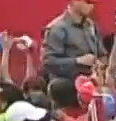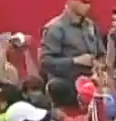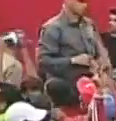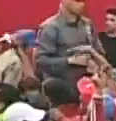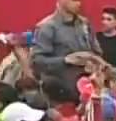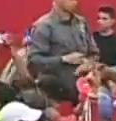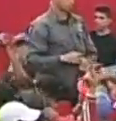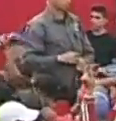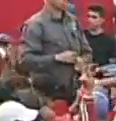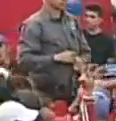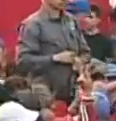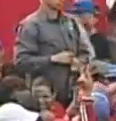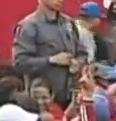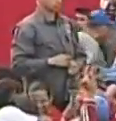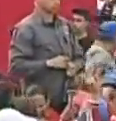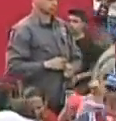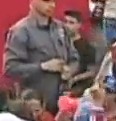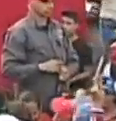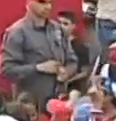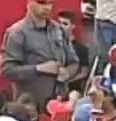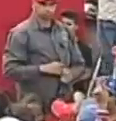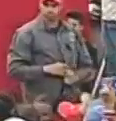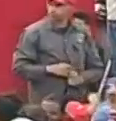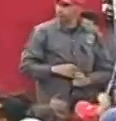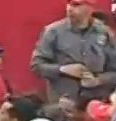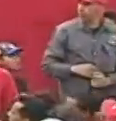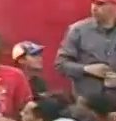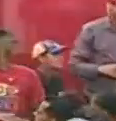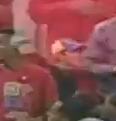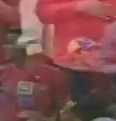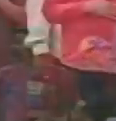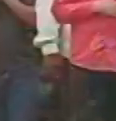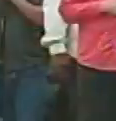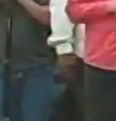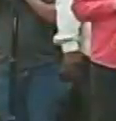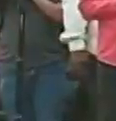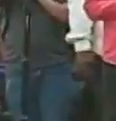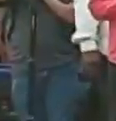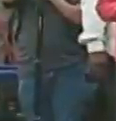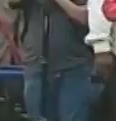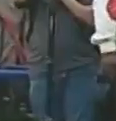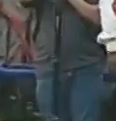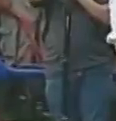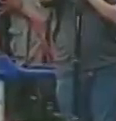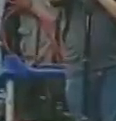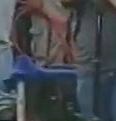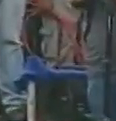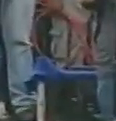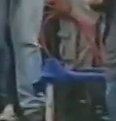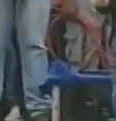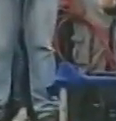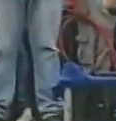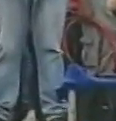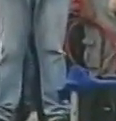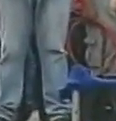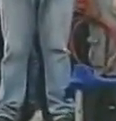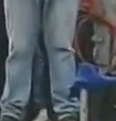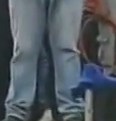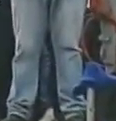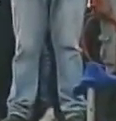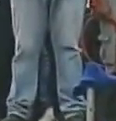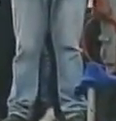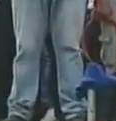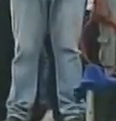el imperialismo norteamericano ha recrudecido sus ofensas